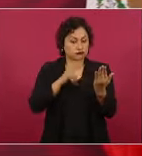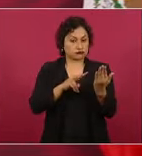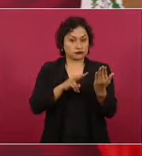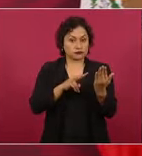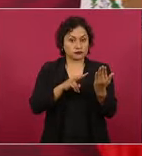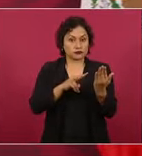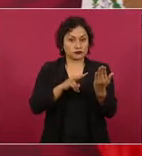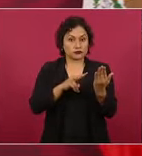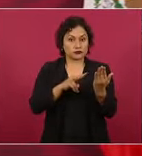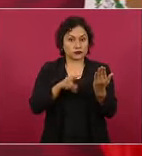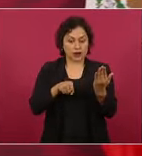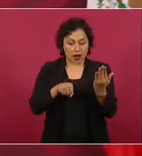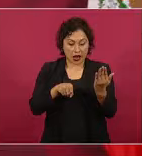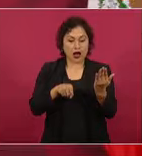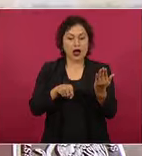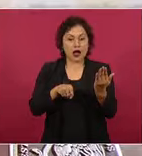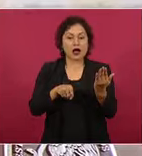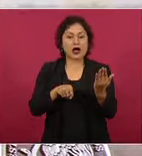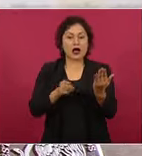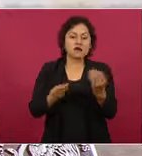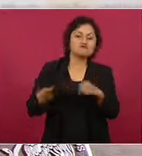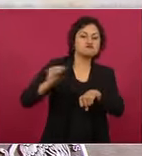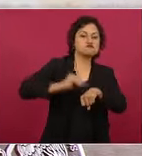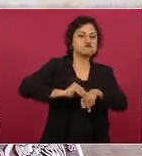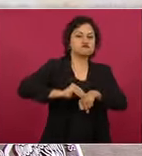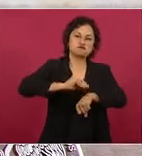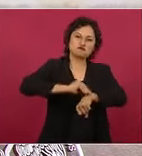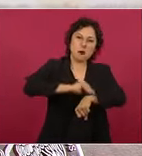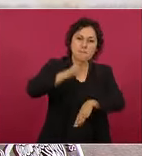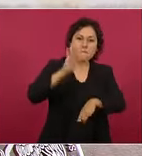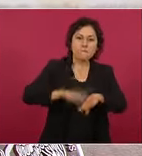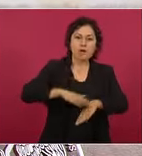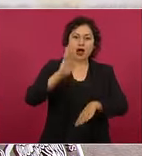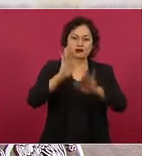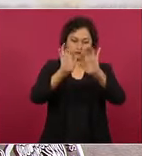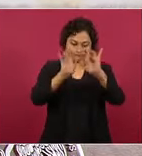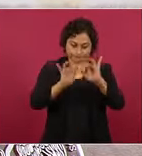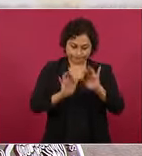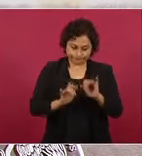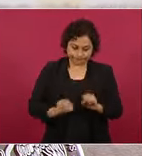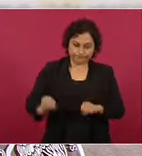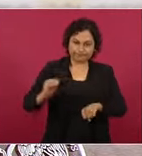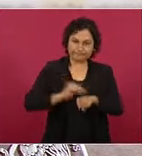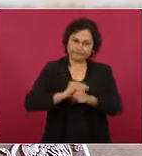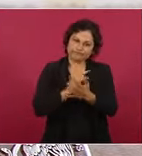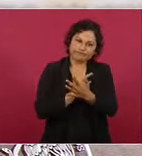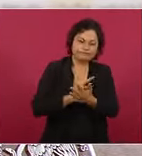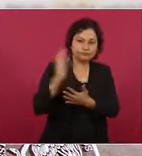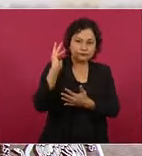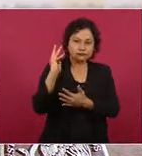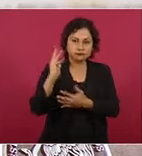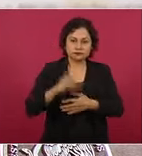y le agregan más, la vuelven más excesiva